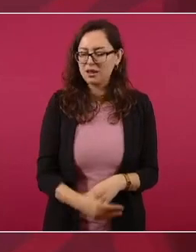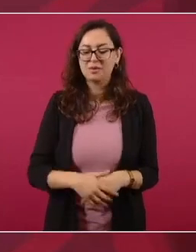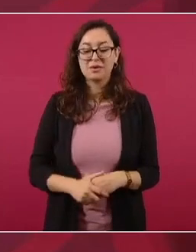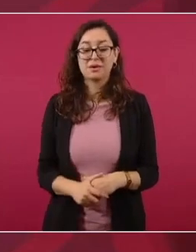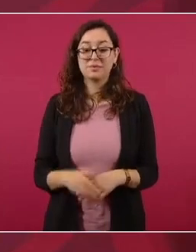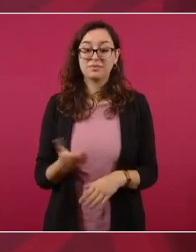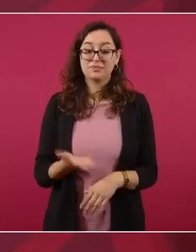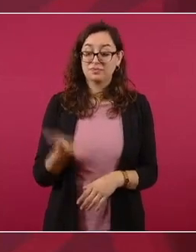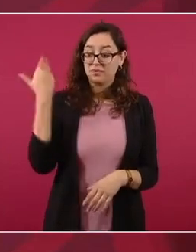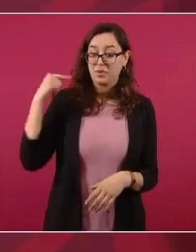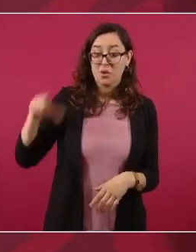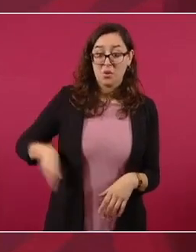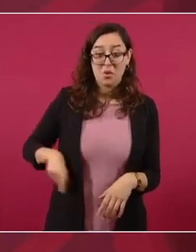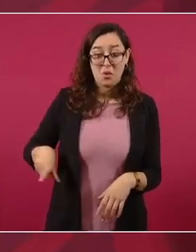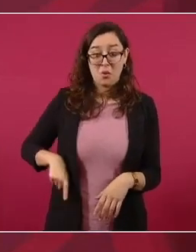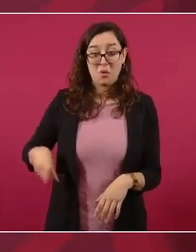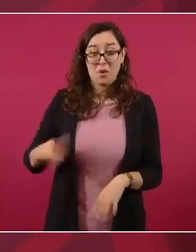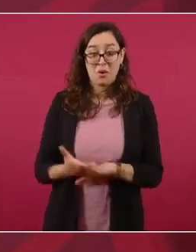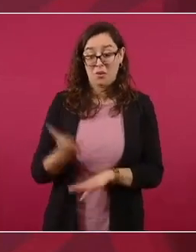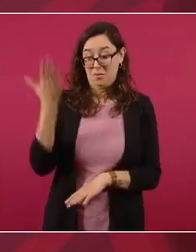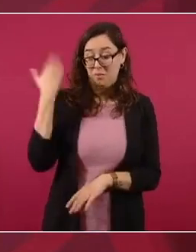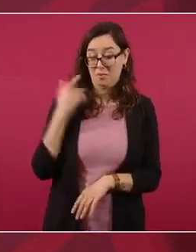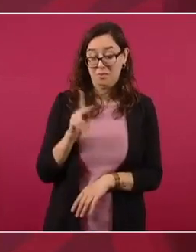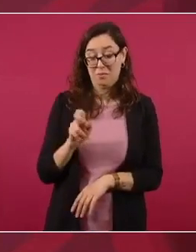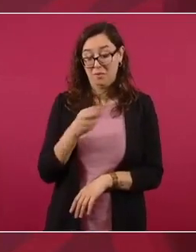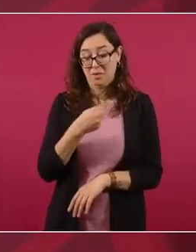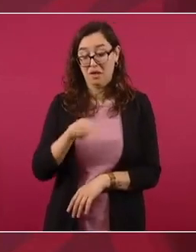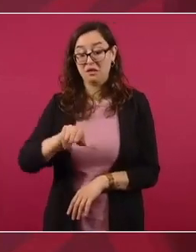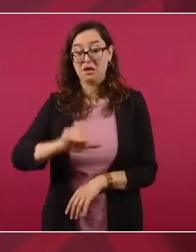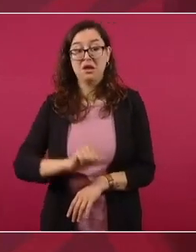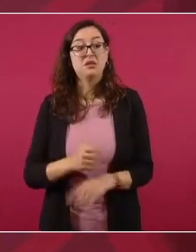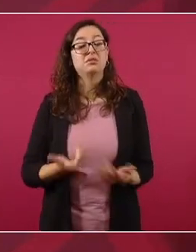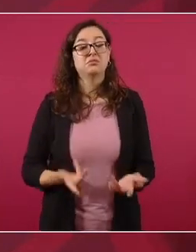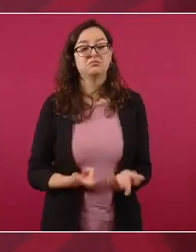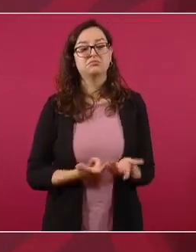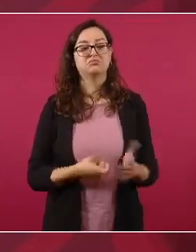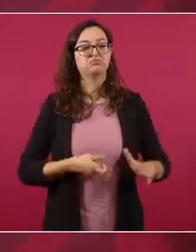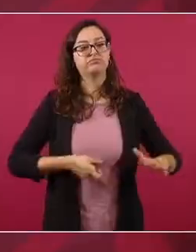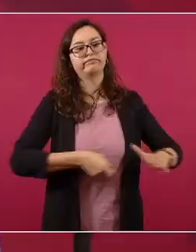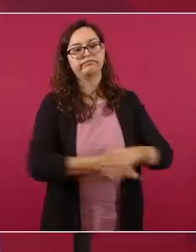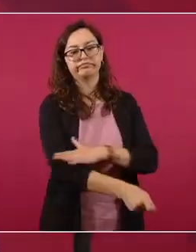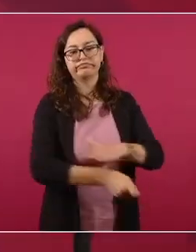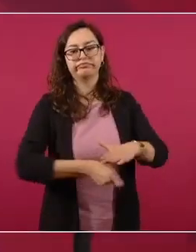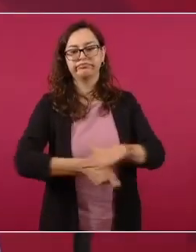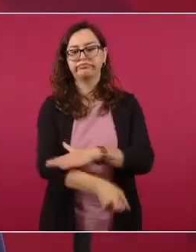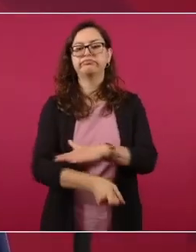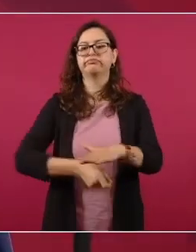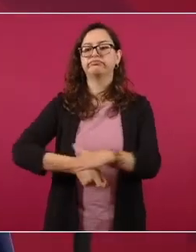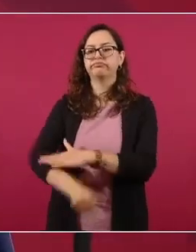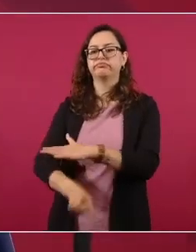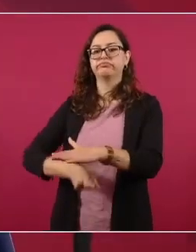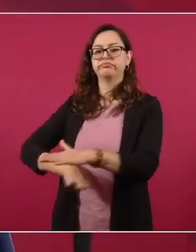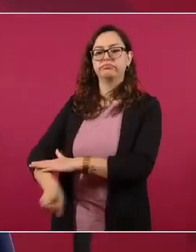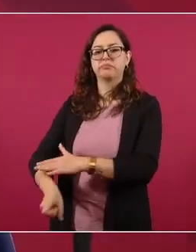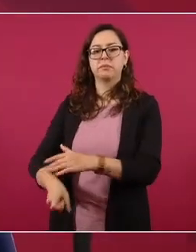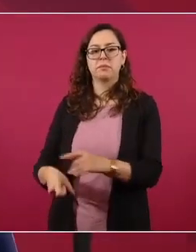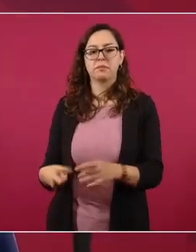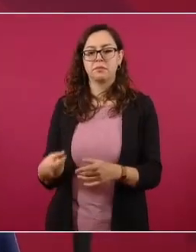les daban moches, sobornos a cada uno.